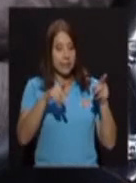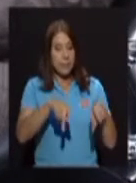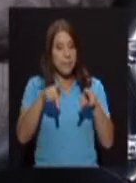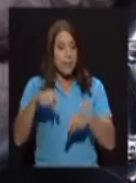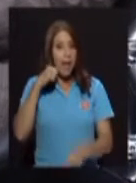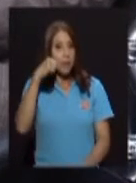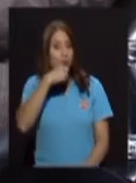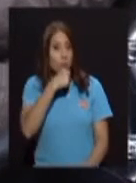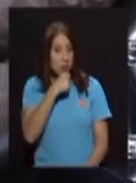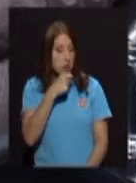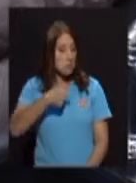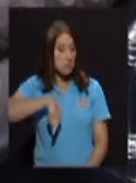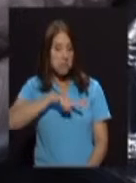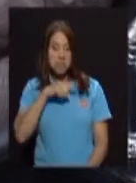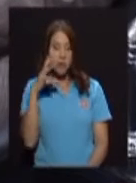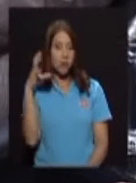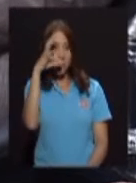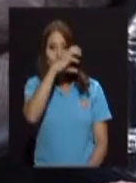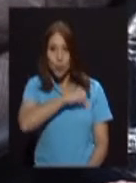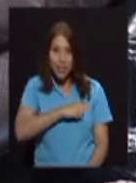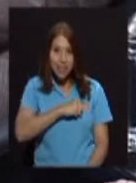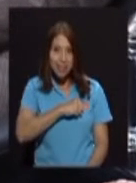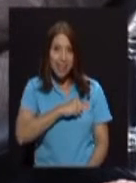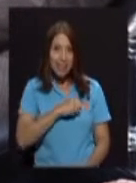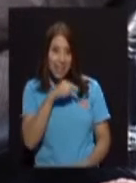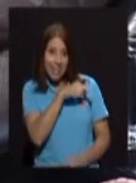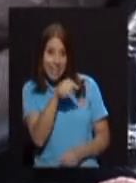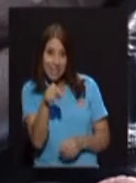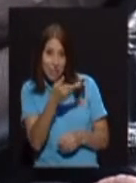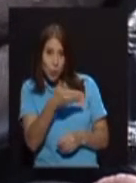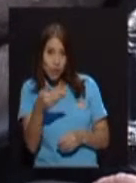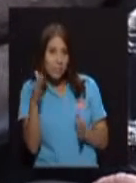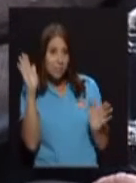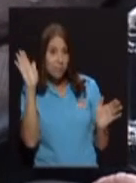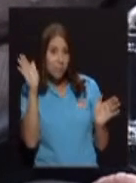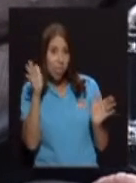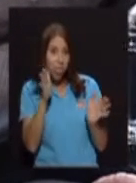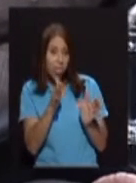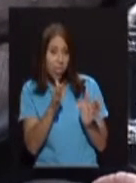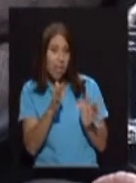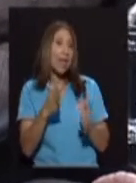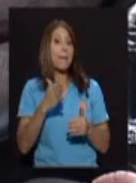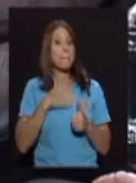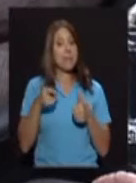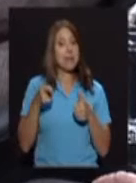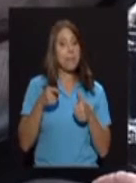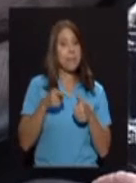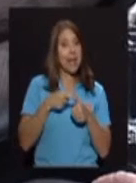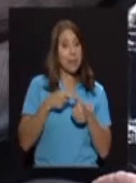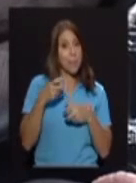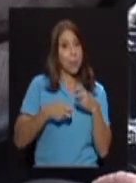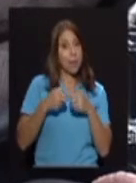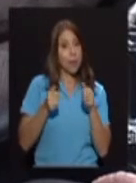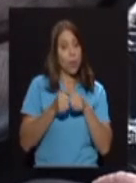mayores no nos damos cuenta de que perdemos algunas de esas cosas. Mi primera lesión de pierna